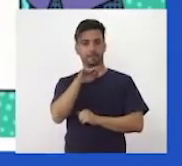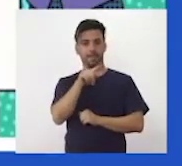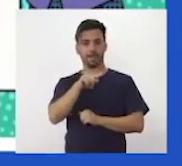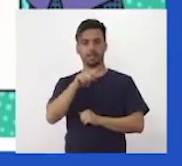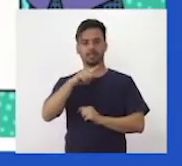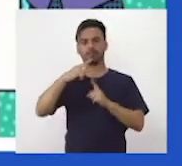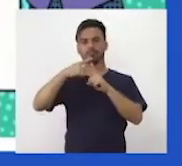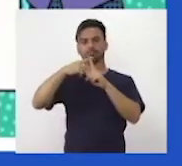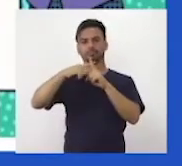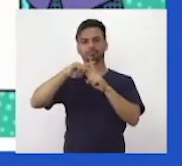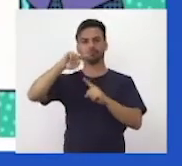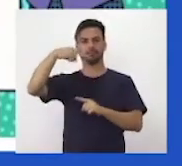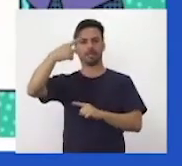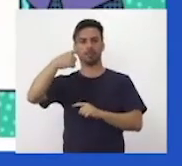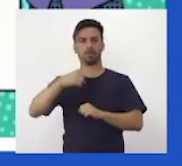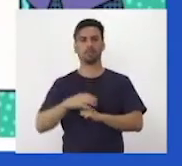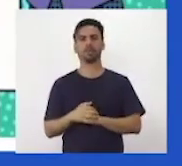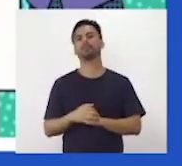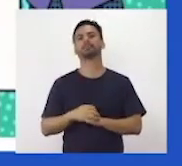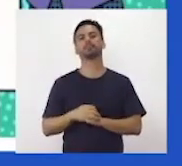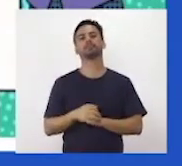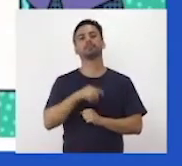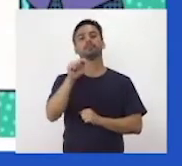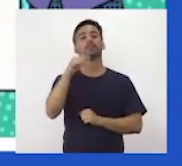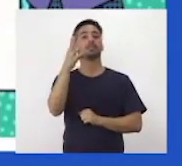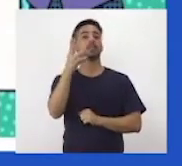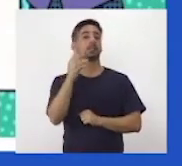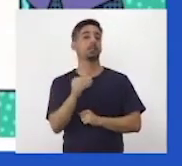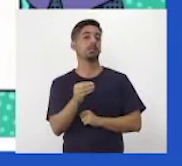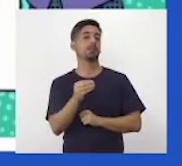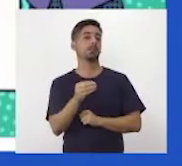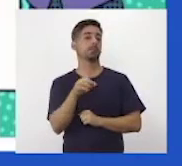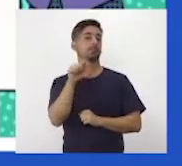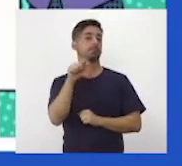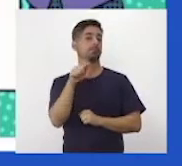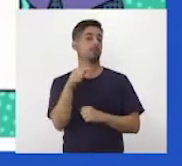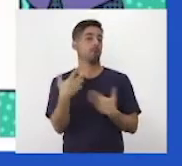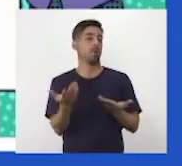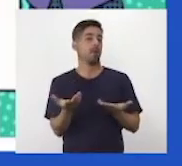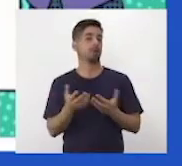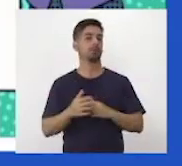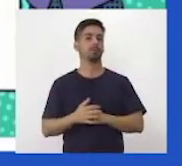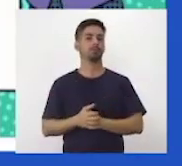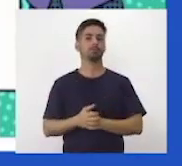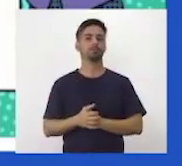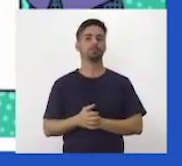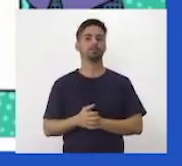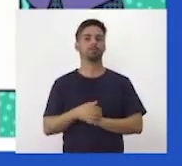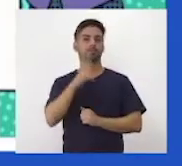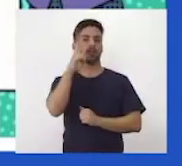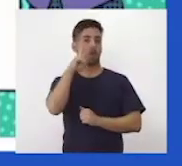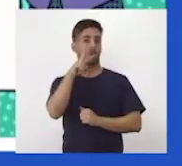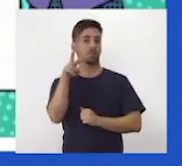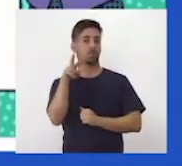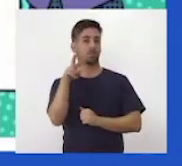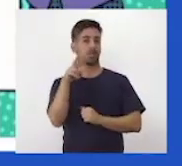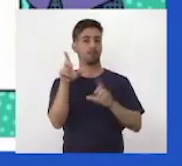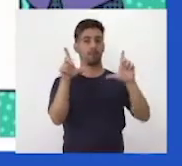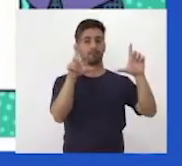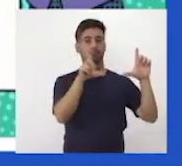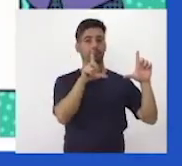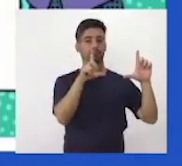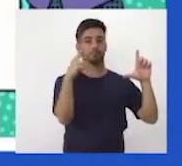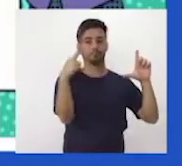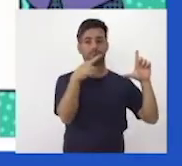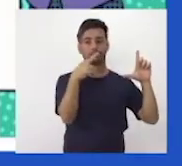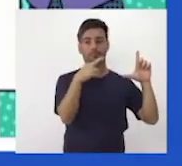los exponentes. Como puedes observar, este resultado nos daría, ¿cuánto? Observa